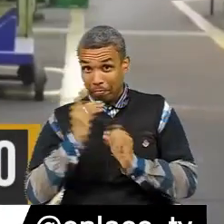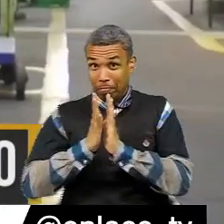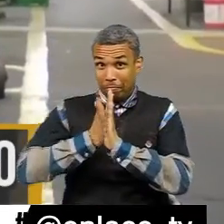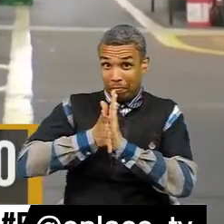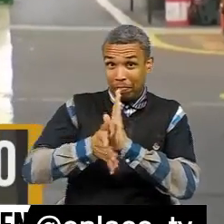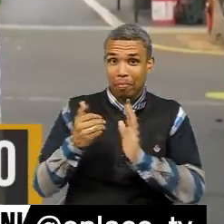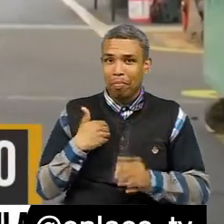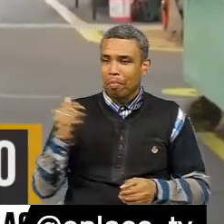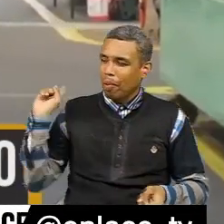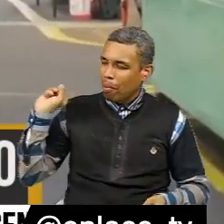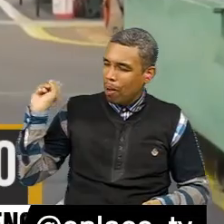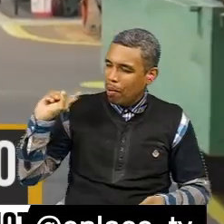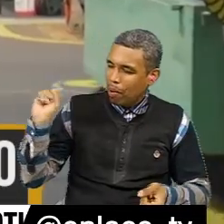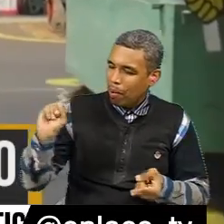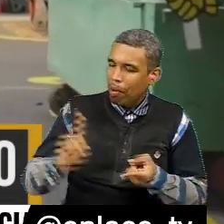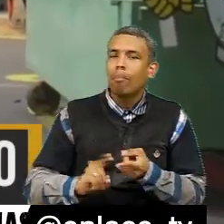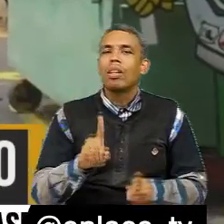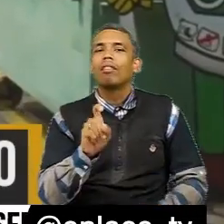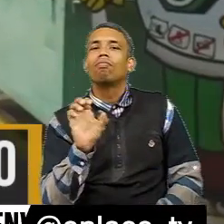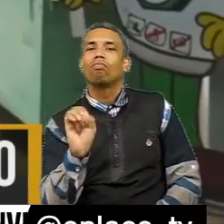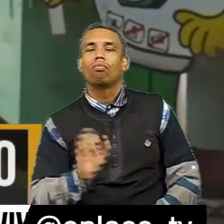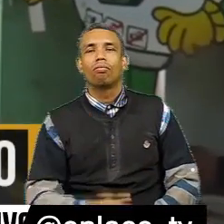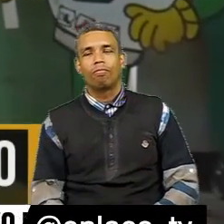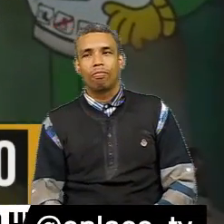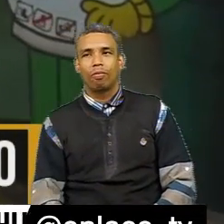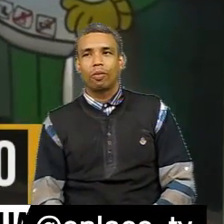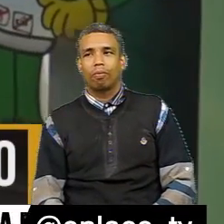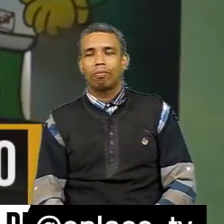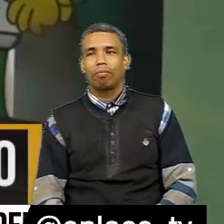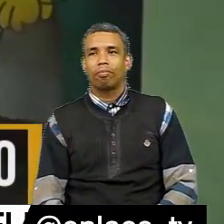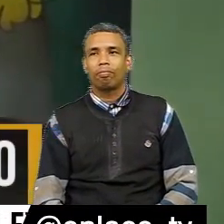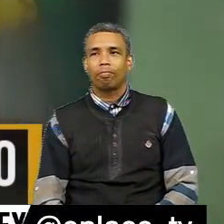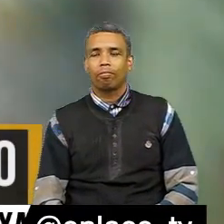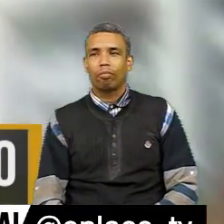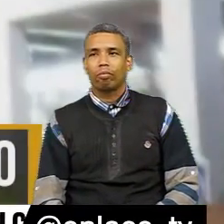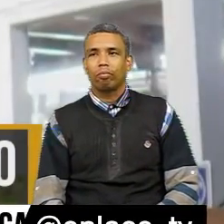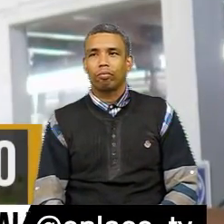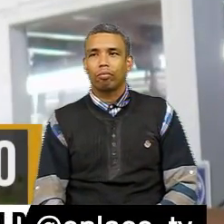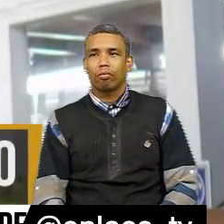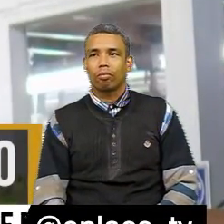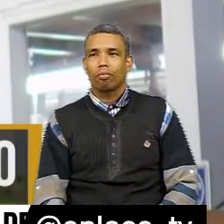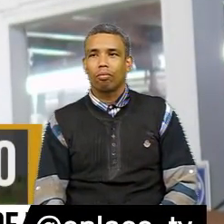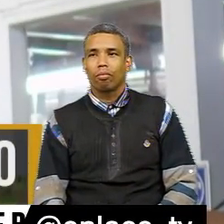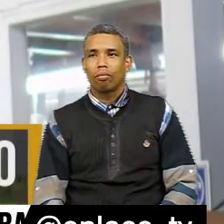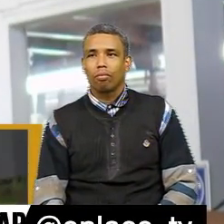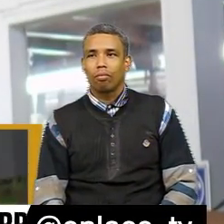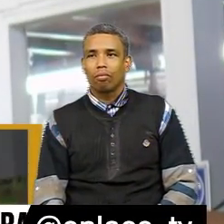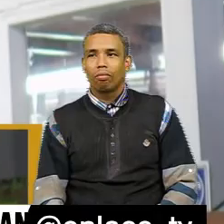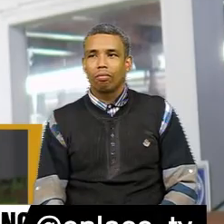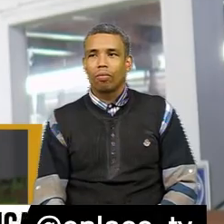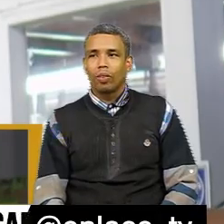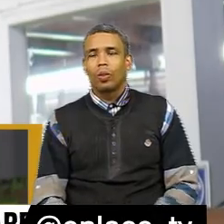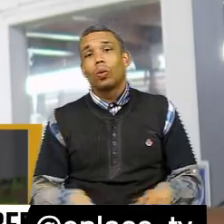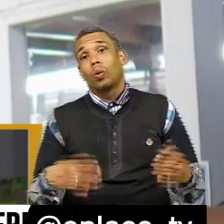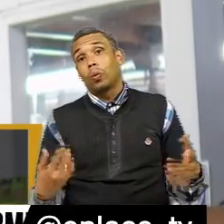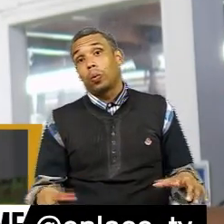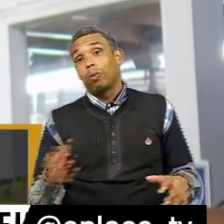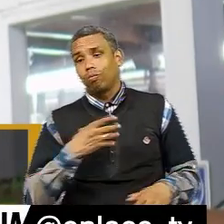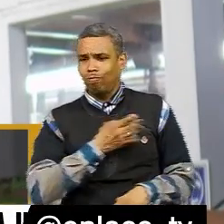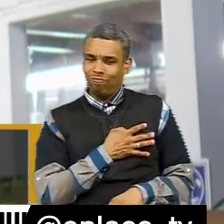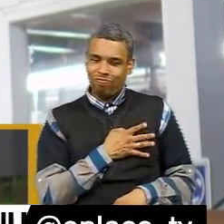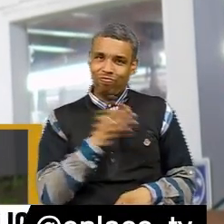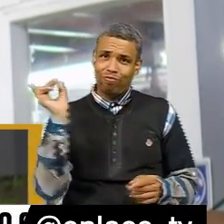empresa que sigue su proyección ascendente. Consideramos que ha sido un gran momento de celebración, dada